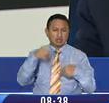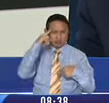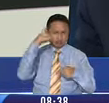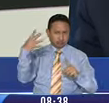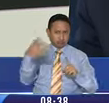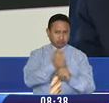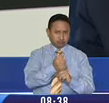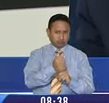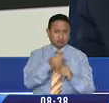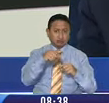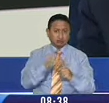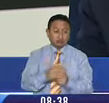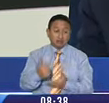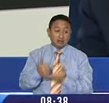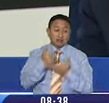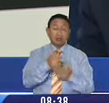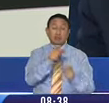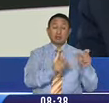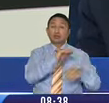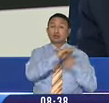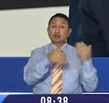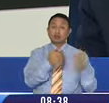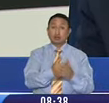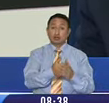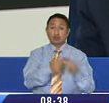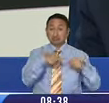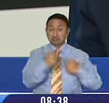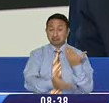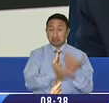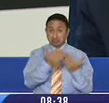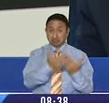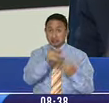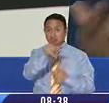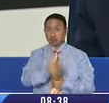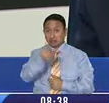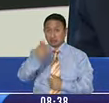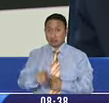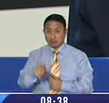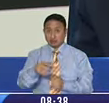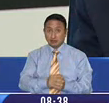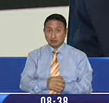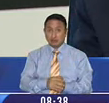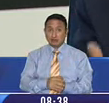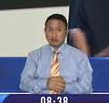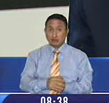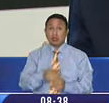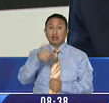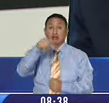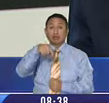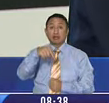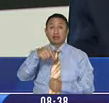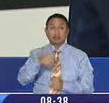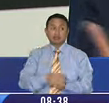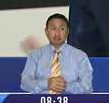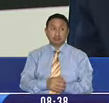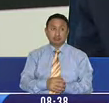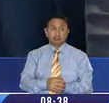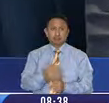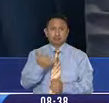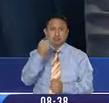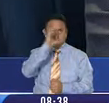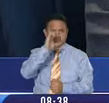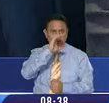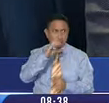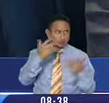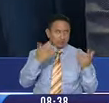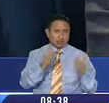es facilitar a todos los emprendedores. Para mí, las personas que salen son emprendedores también, porque buscan, de